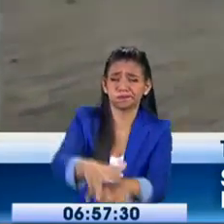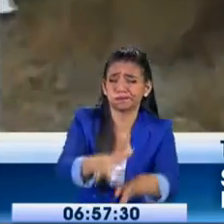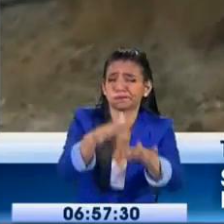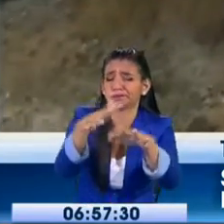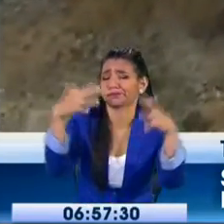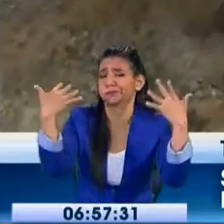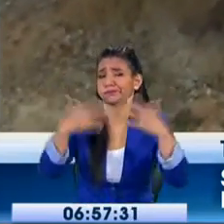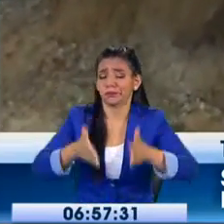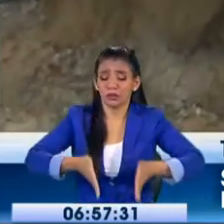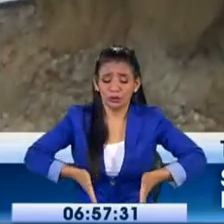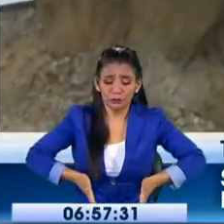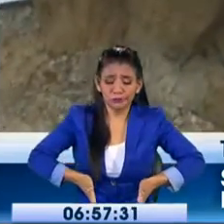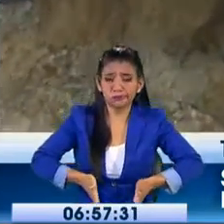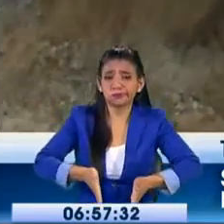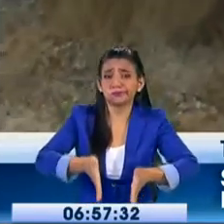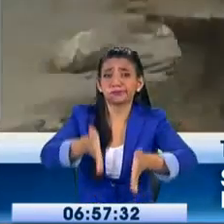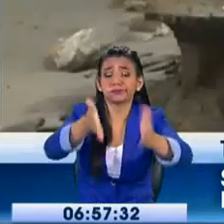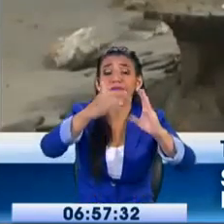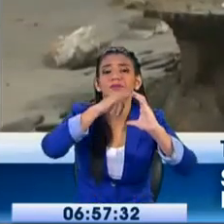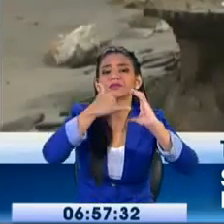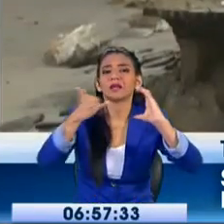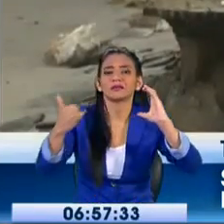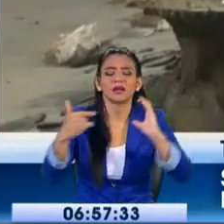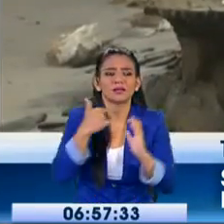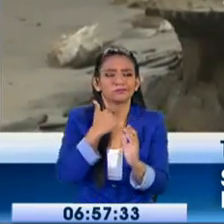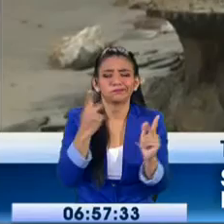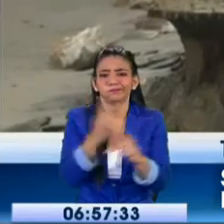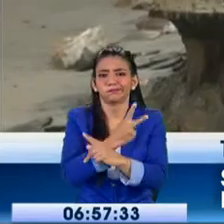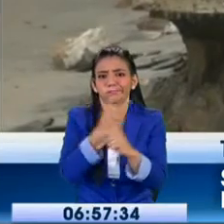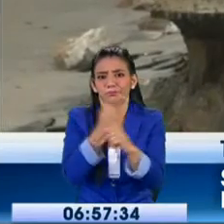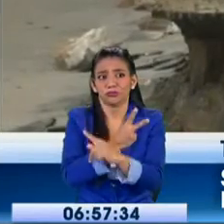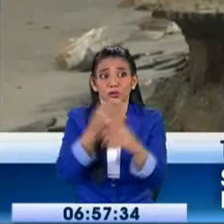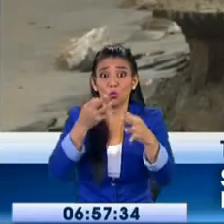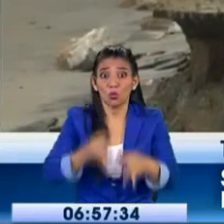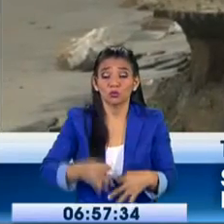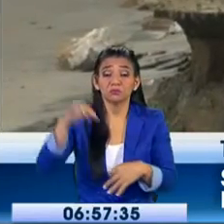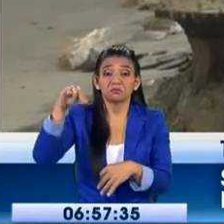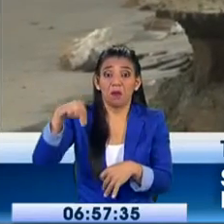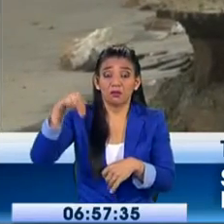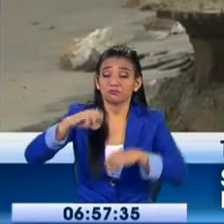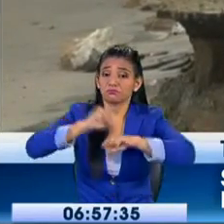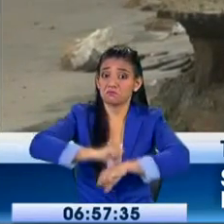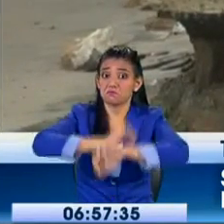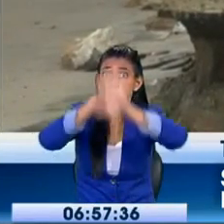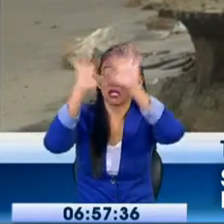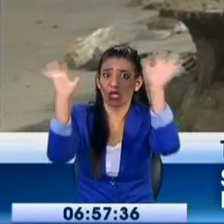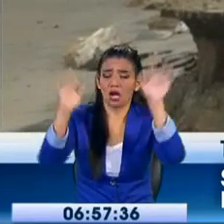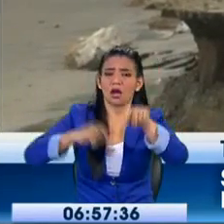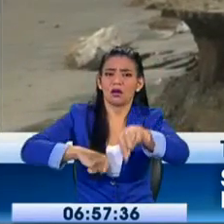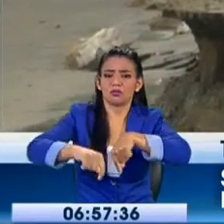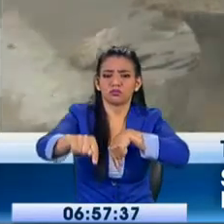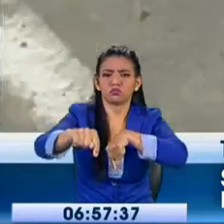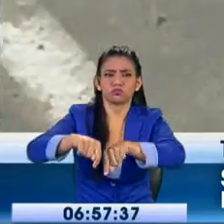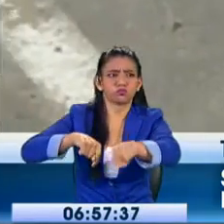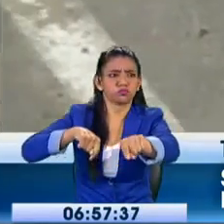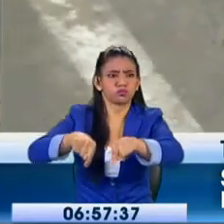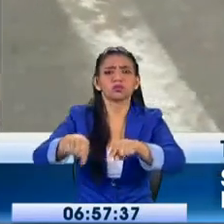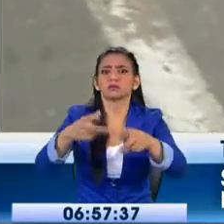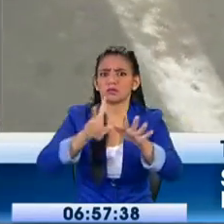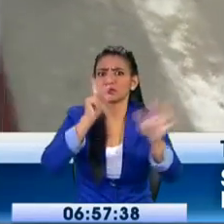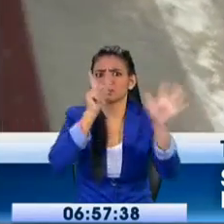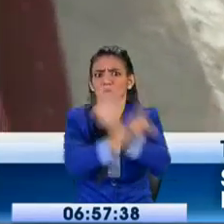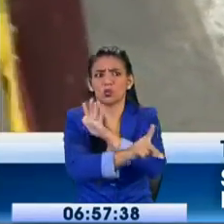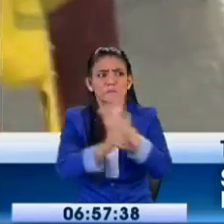del Escóndilus en la provincia de Santa Elena. Desde muy tempranas horas de este día martes, transportistas denunciaron lo peligroso que se